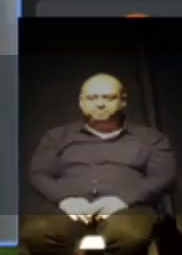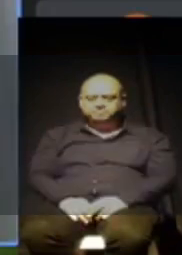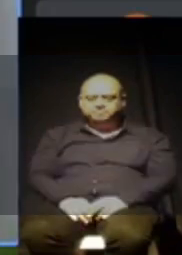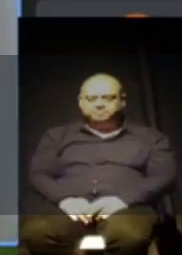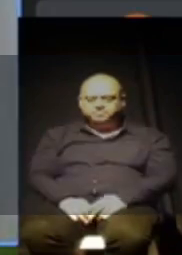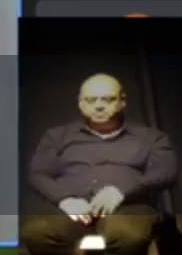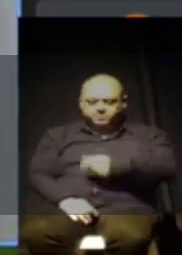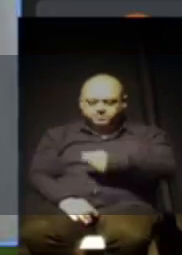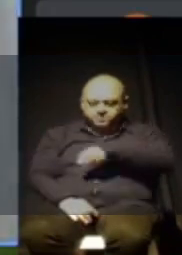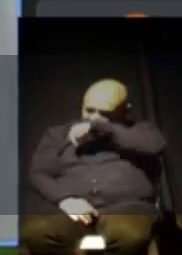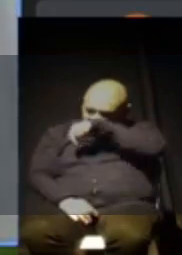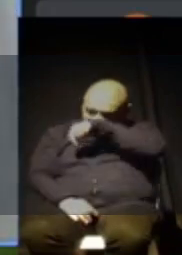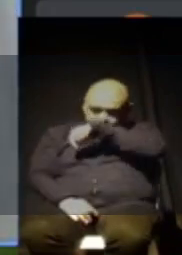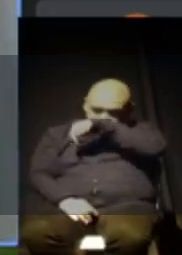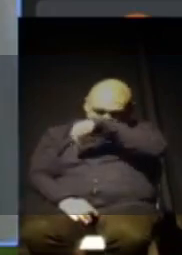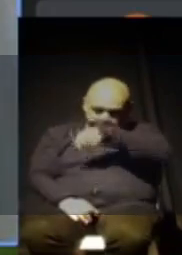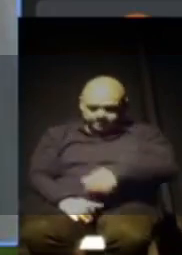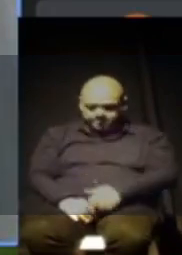subalternidades, ¿no?